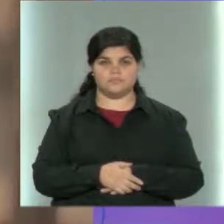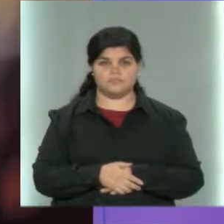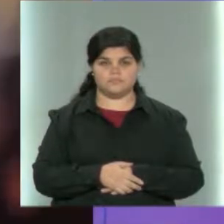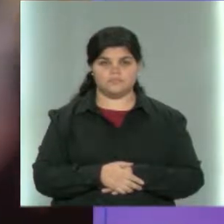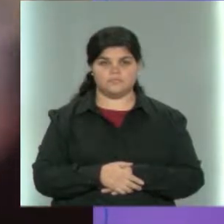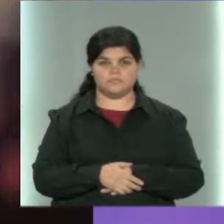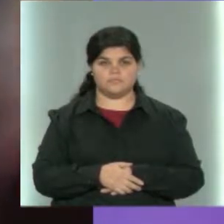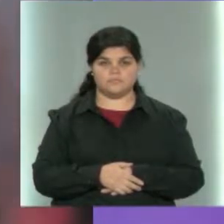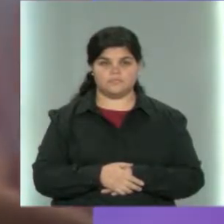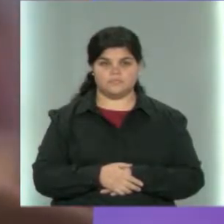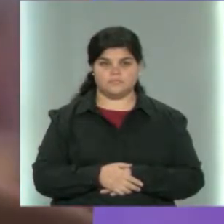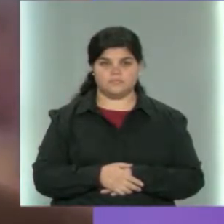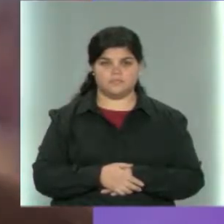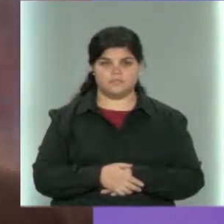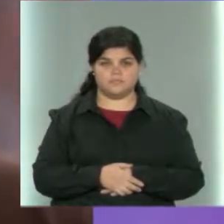más.